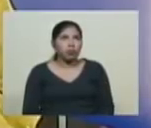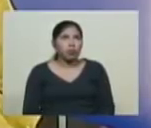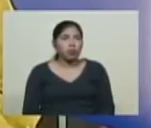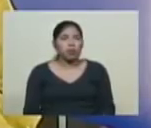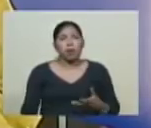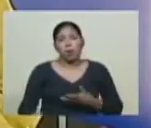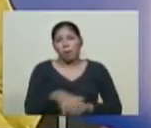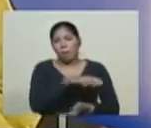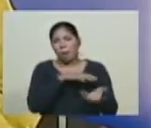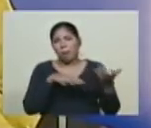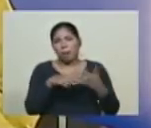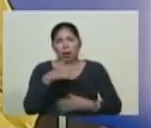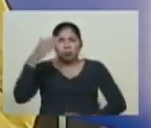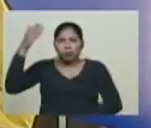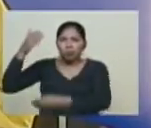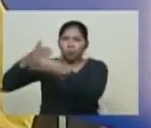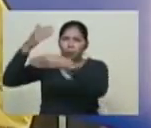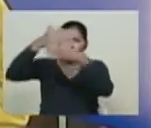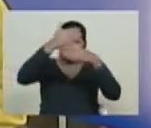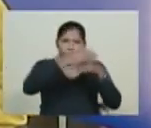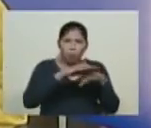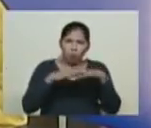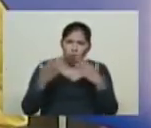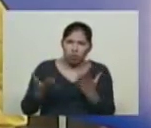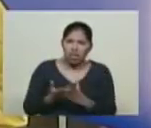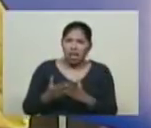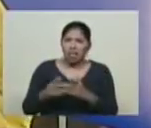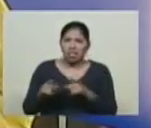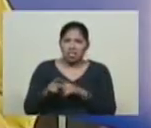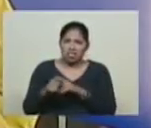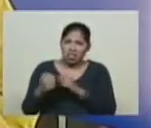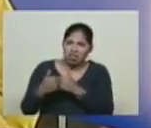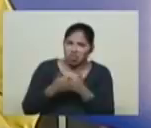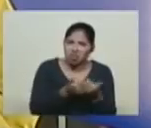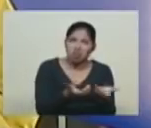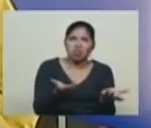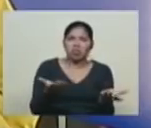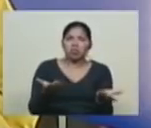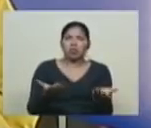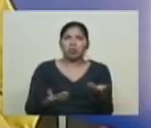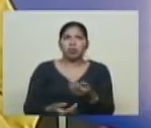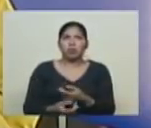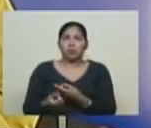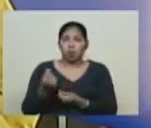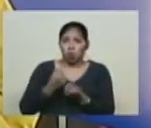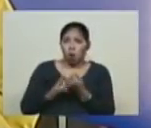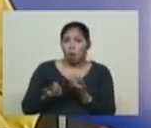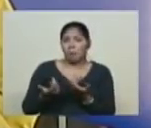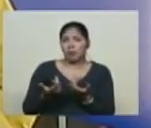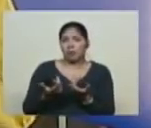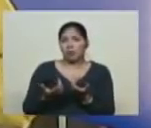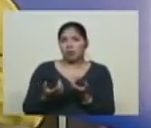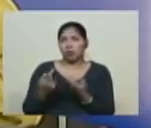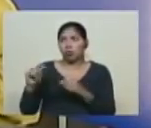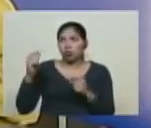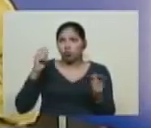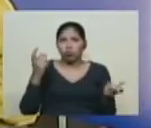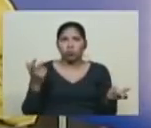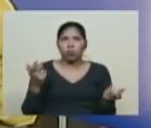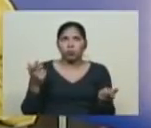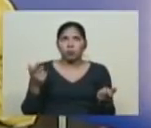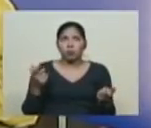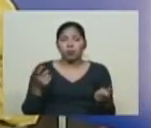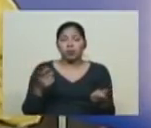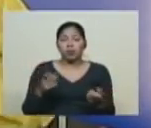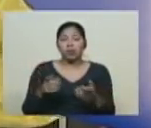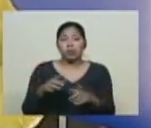económica, de bloqueo financiero mundial, de persecución financiera, económica, comercial. Hemos vivido un momento